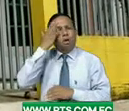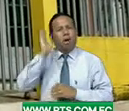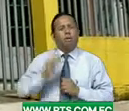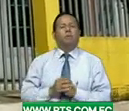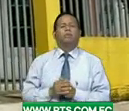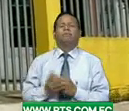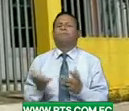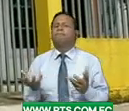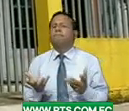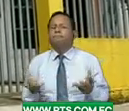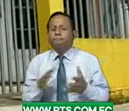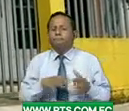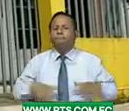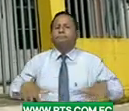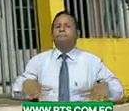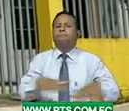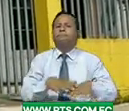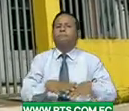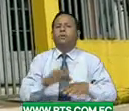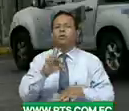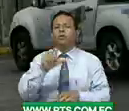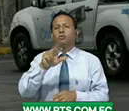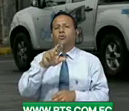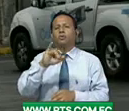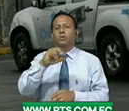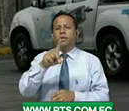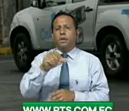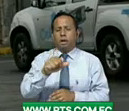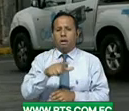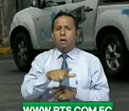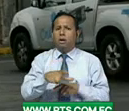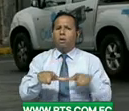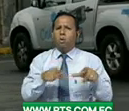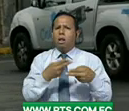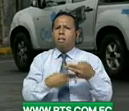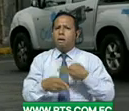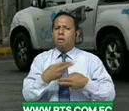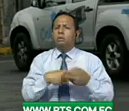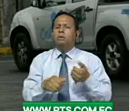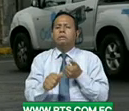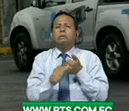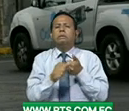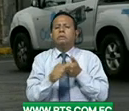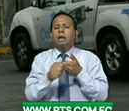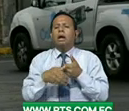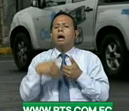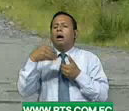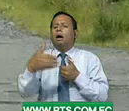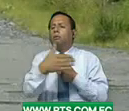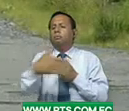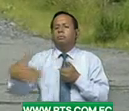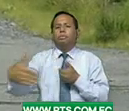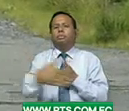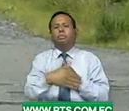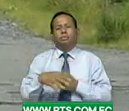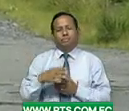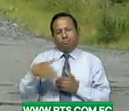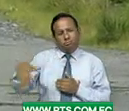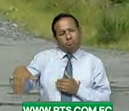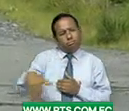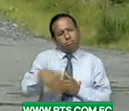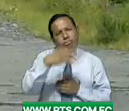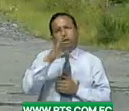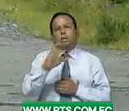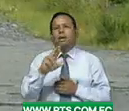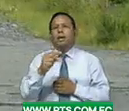Esto sucedió en la urbanización La Florida. El local se ubica a una cuadra de la vía a la parroquia Tarqui, en un lugar